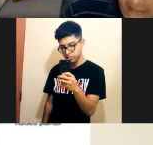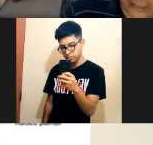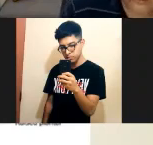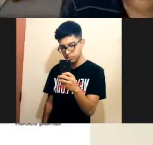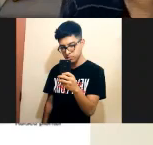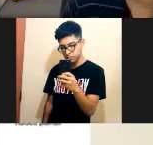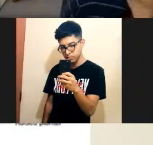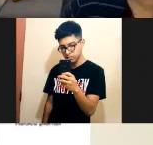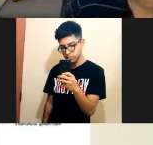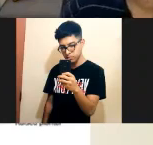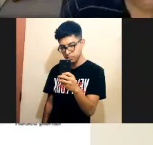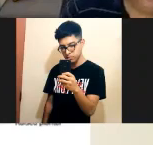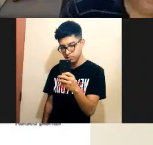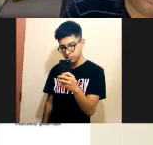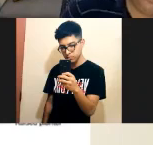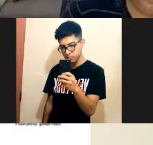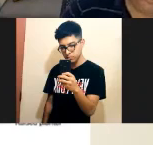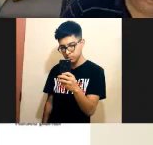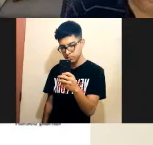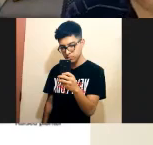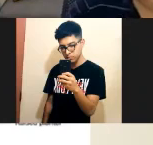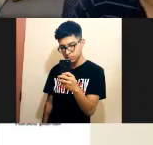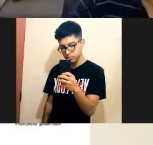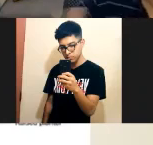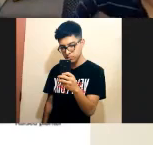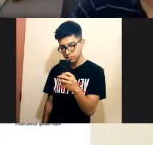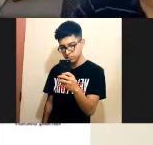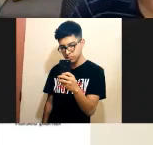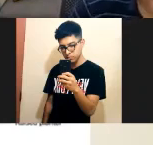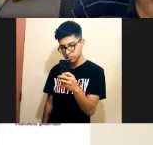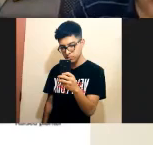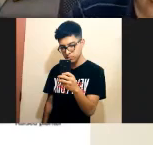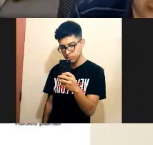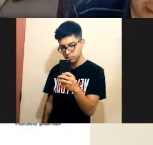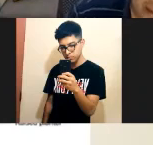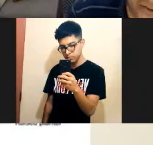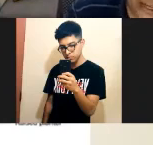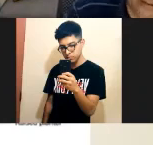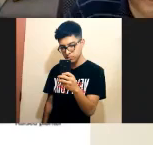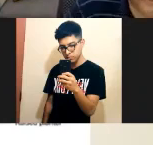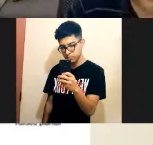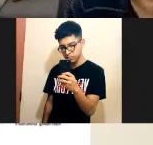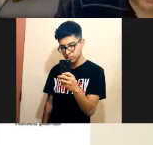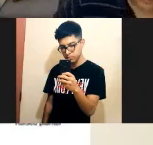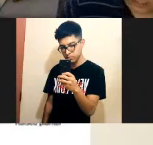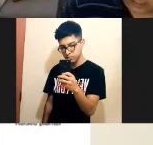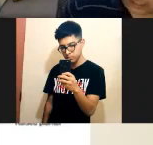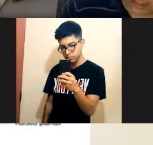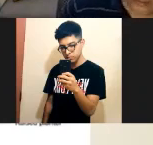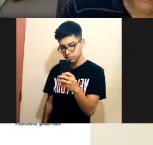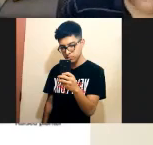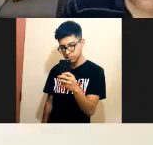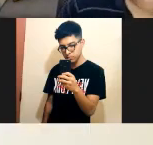de protección y en la parte de asoleamiento al protegernos los árboles con su